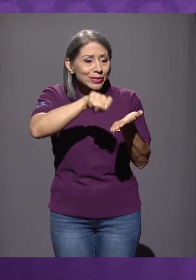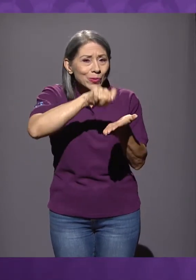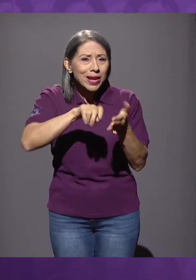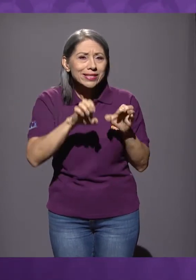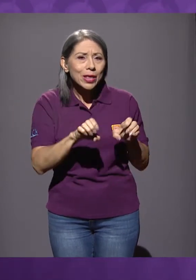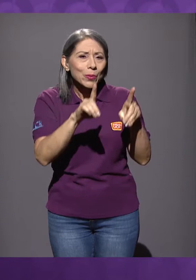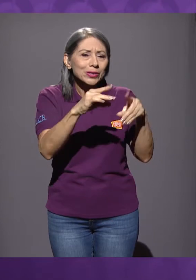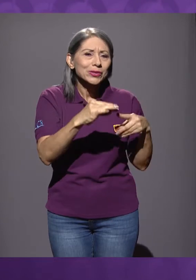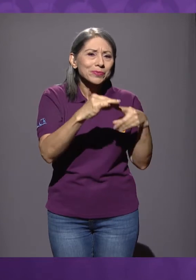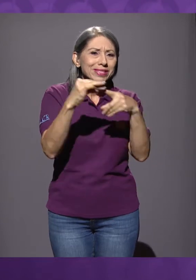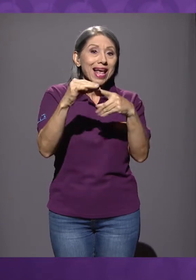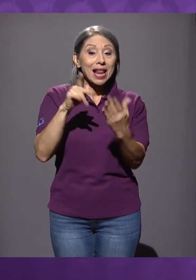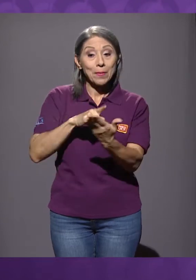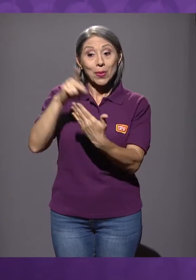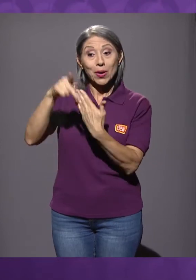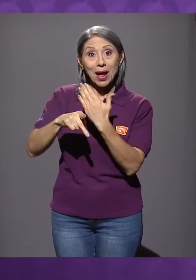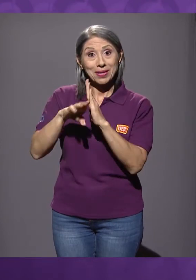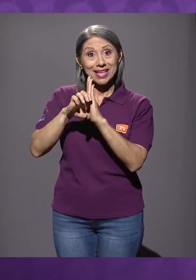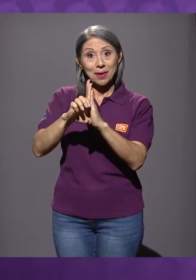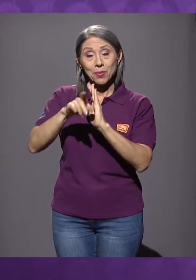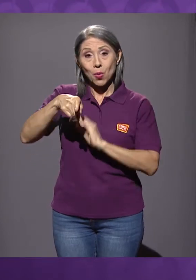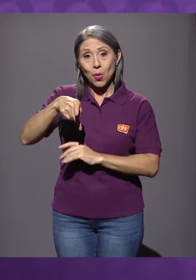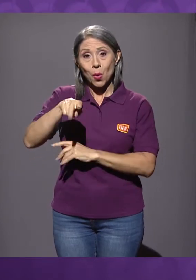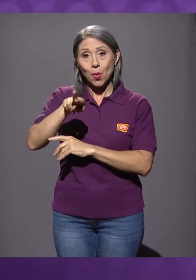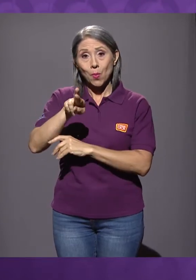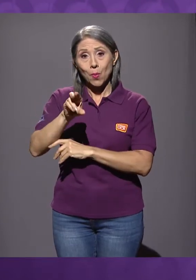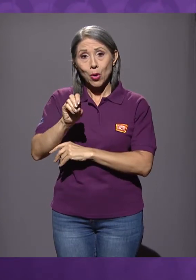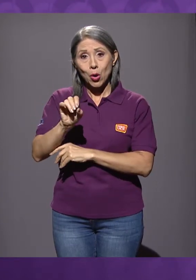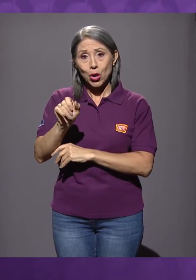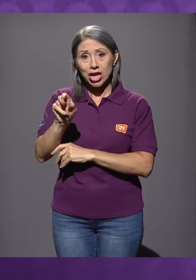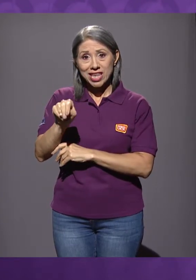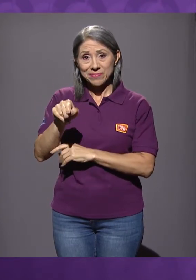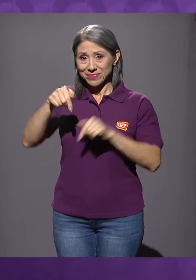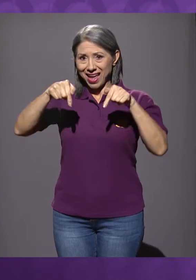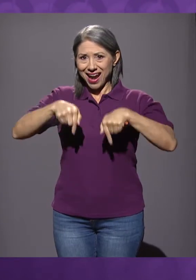educación especial, programas como el PROIN acá en la UCR,